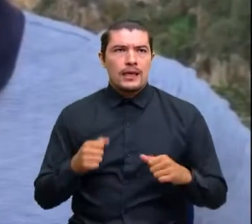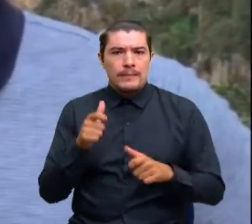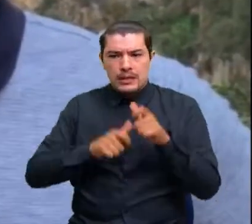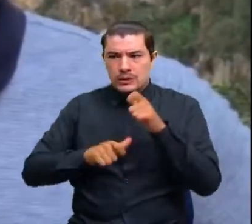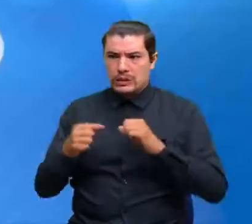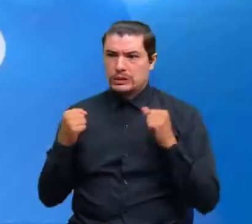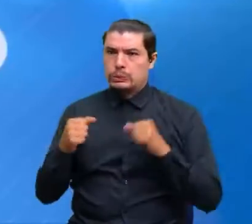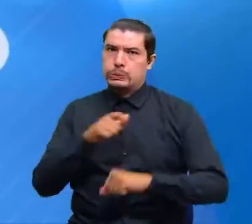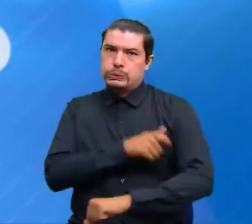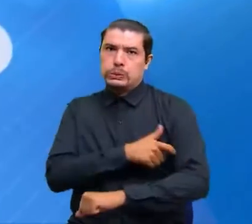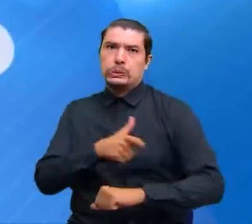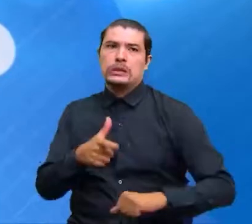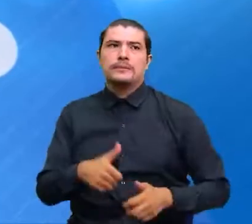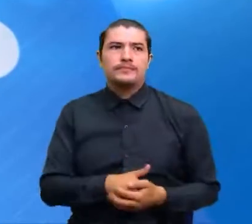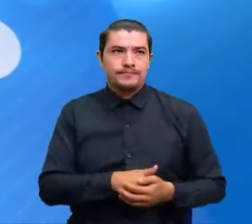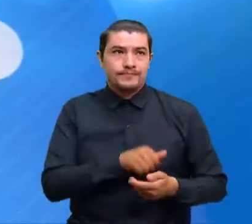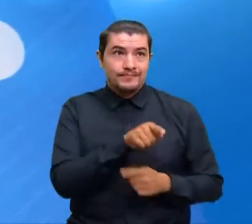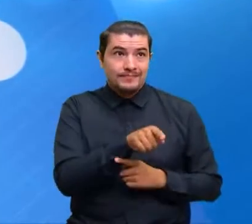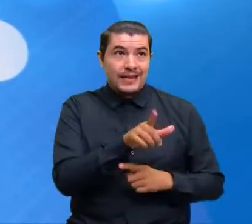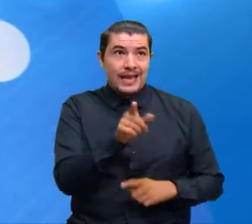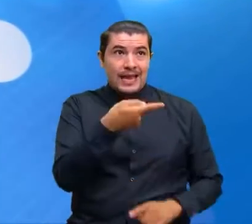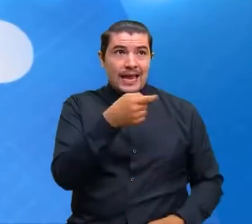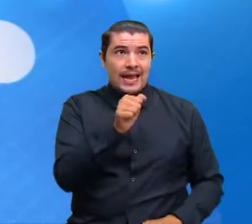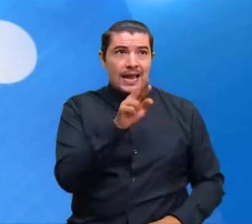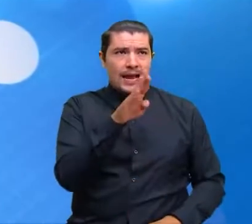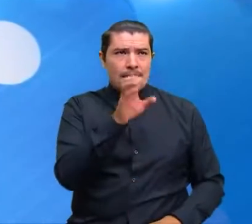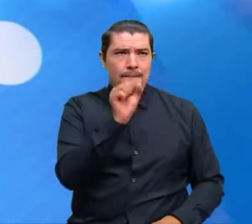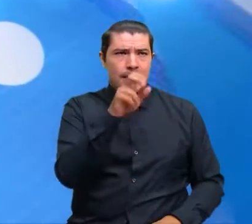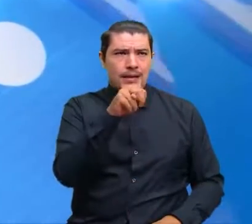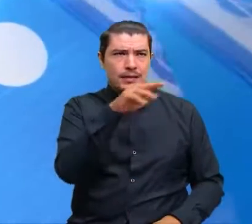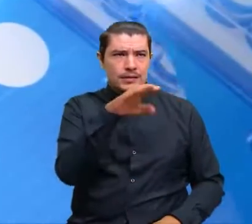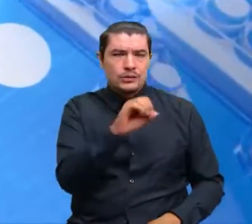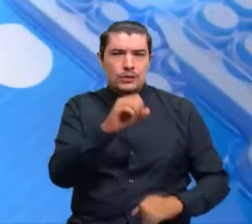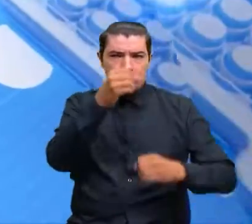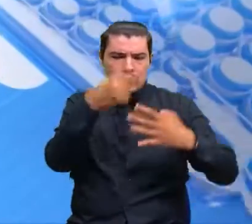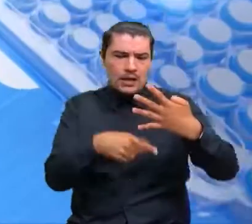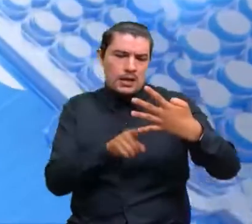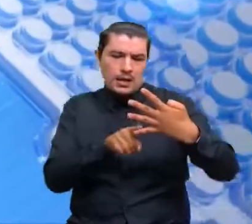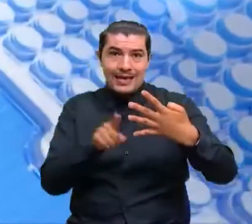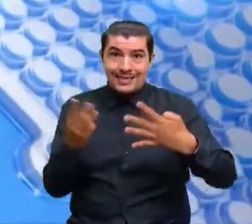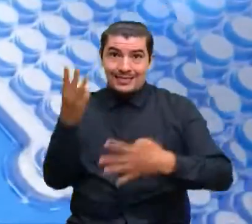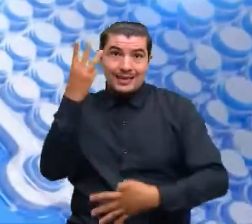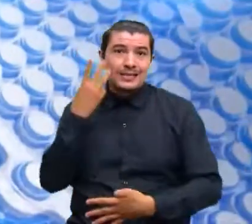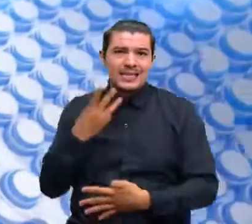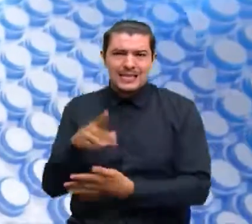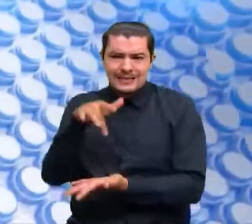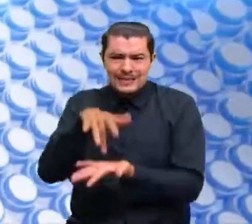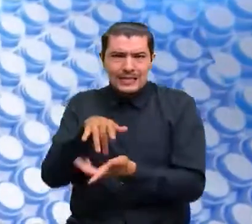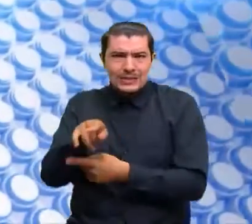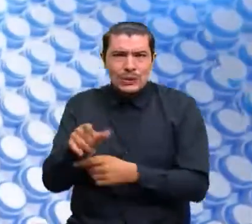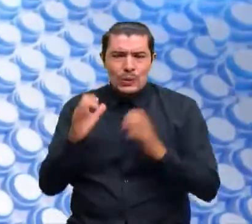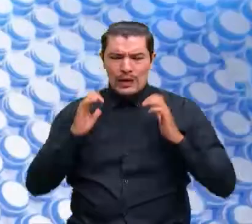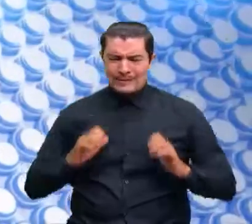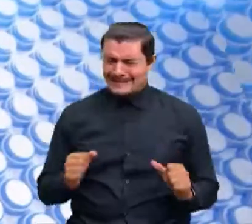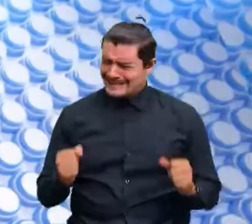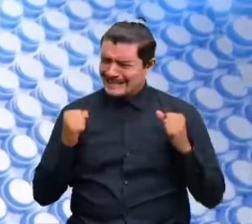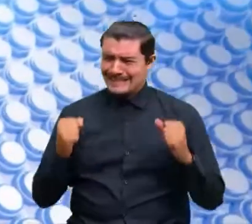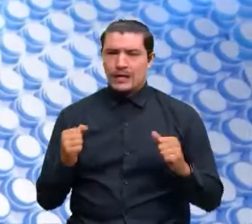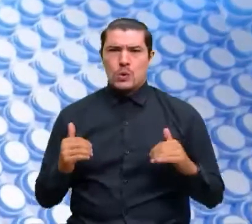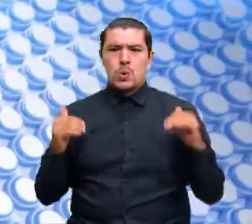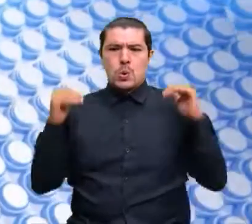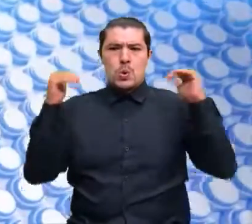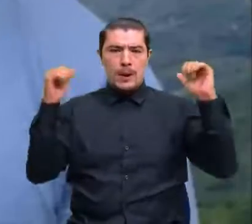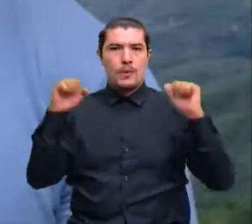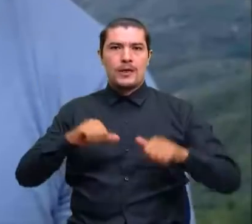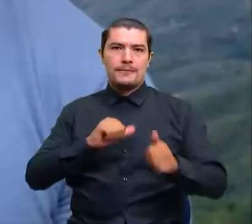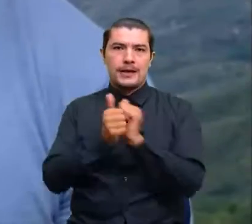muy fuerte. Los del Garbanzo lograron un merecido cuarto puesto. Durante los 3 días de competencia exigieron su cuerpo al máximo para poder entrar